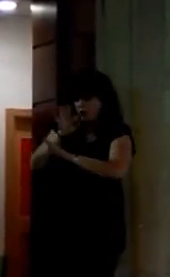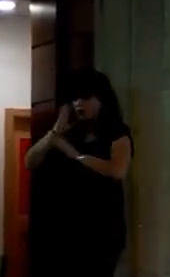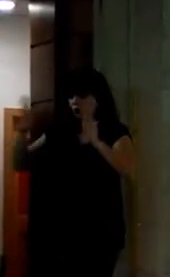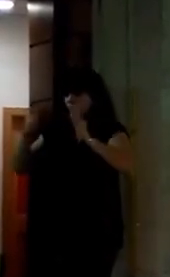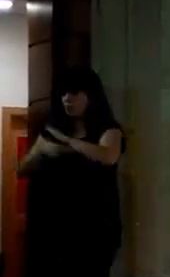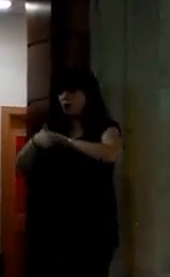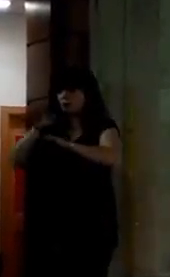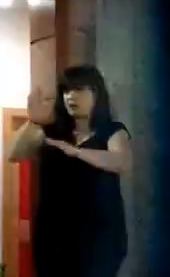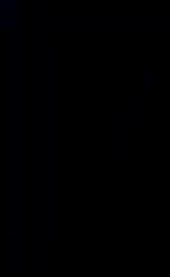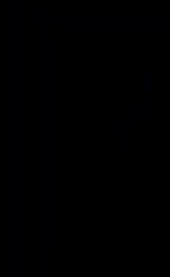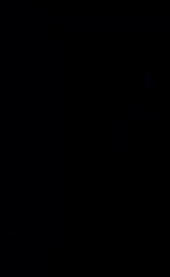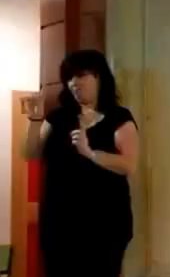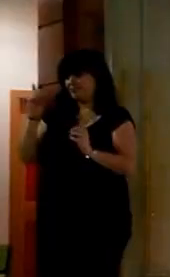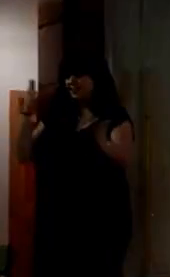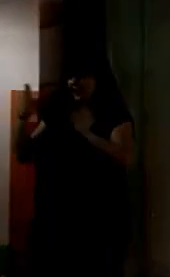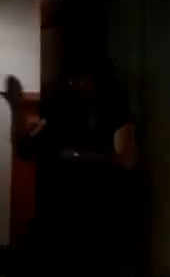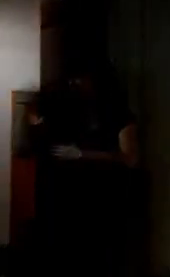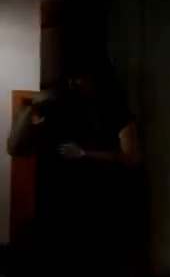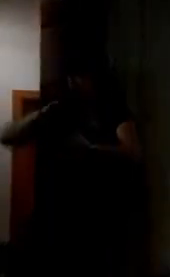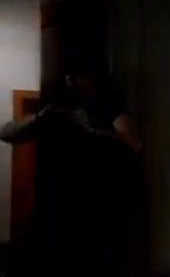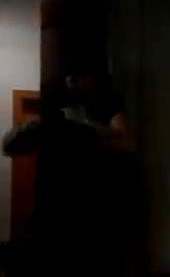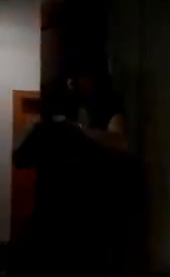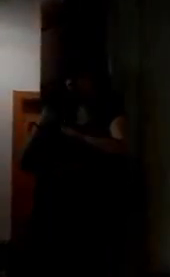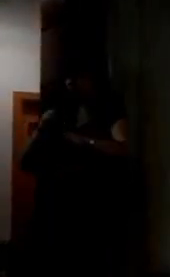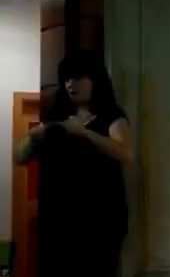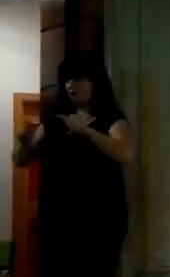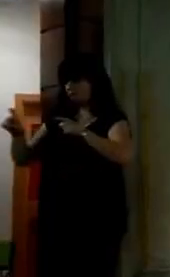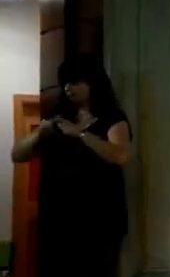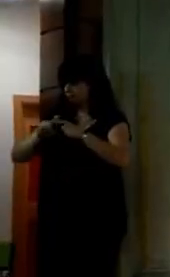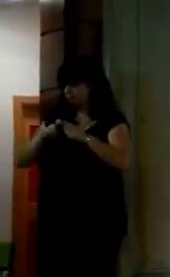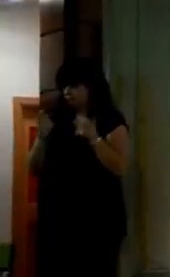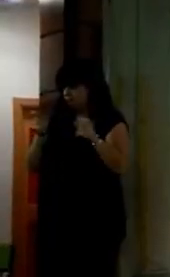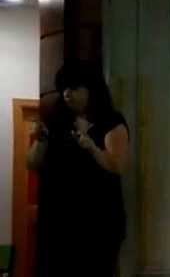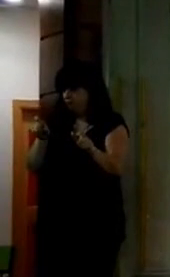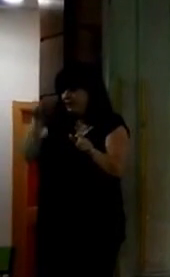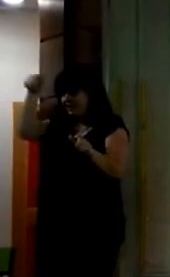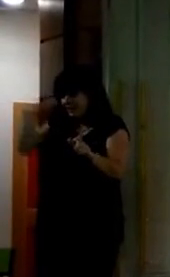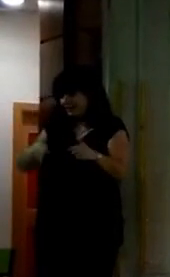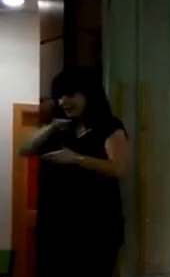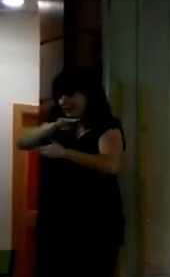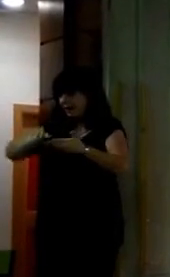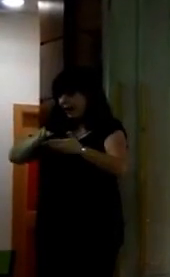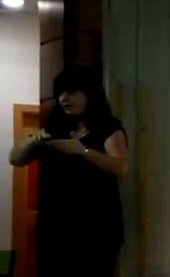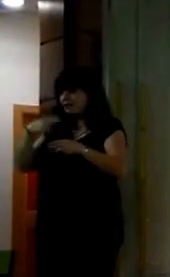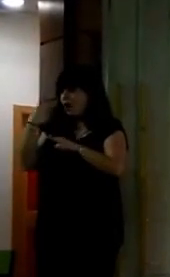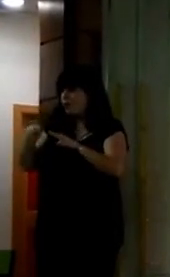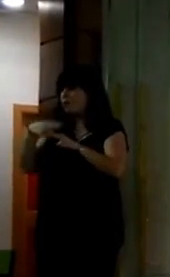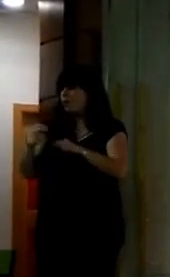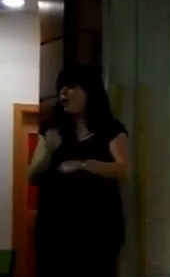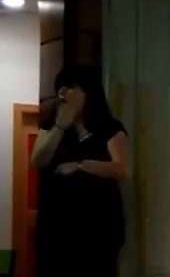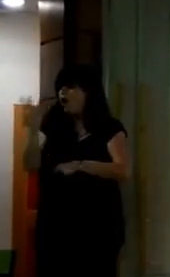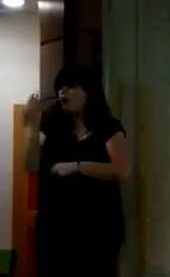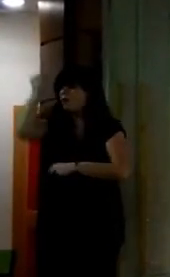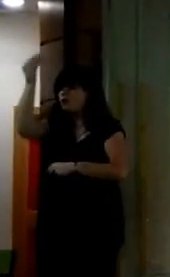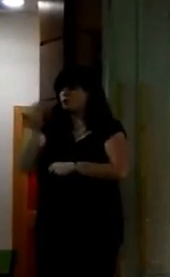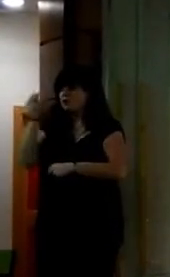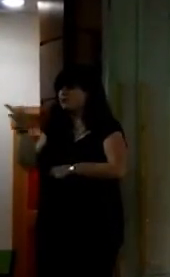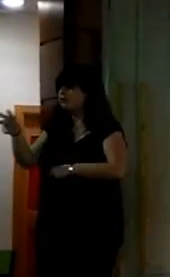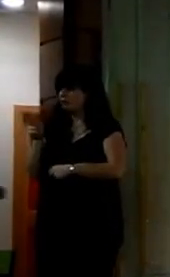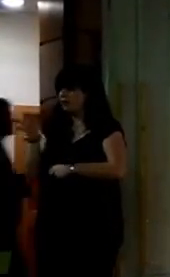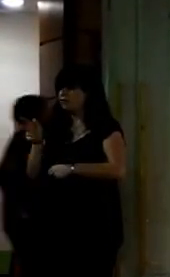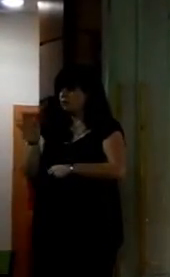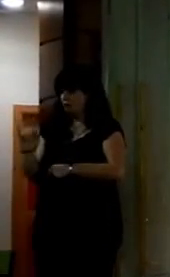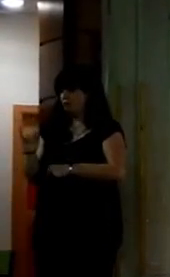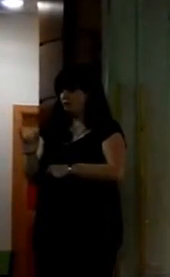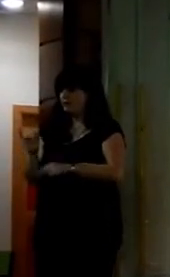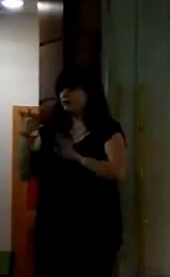franquista, que é medieval. En o Partido Popular en Galicia hai políticos que creen nese dereito. É